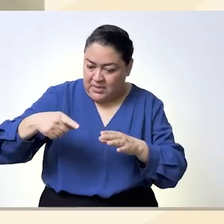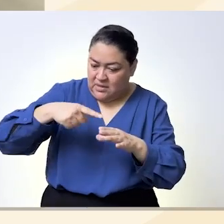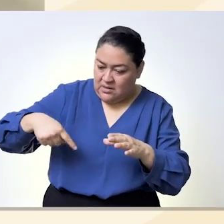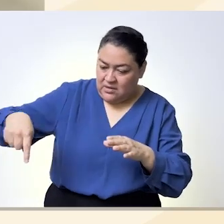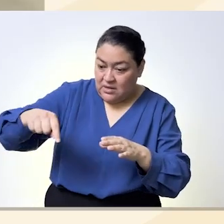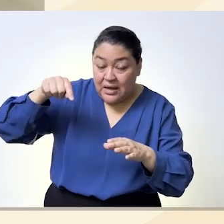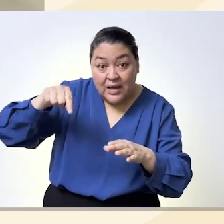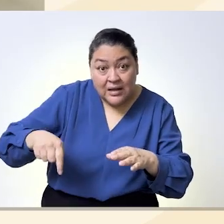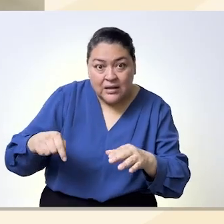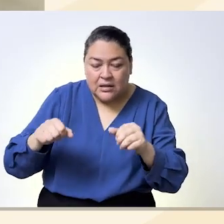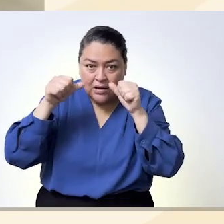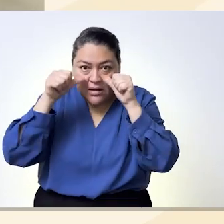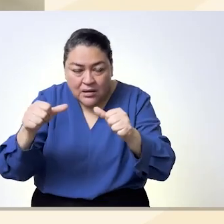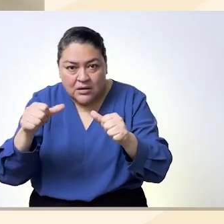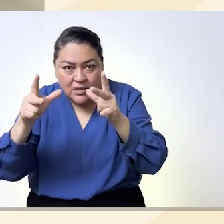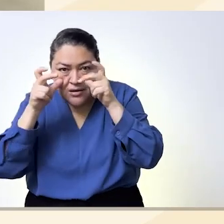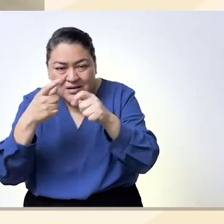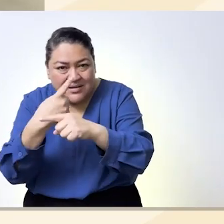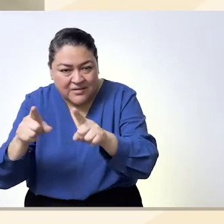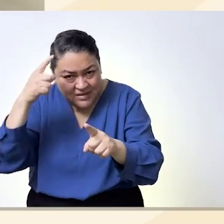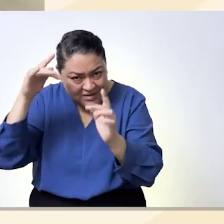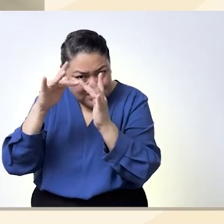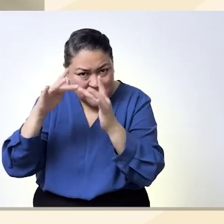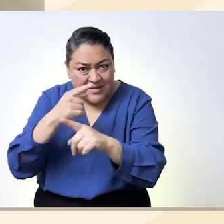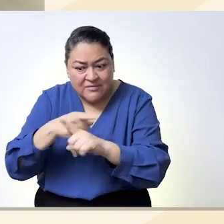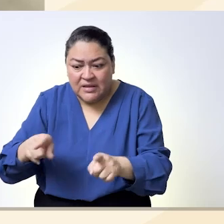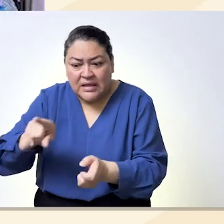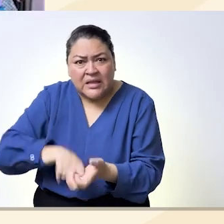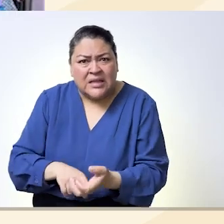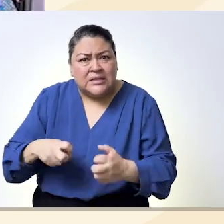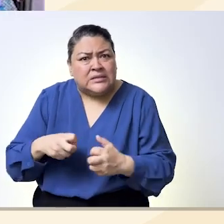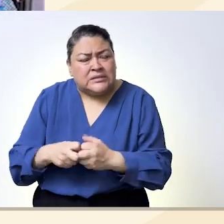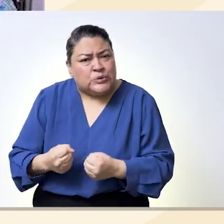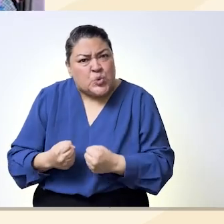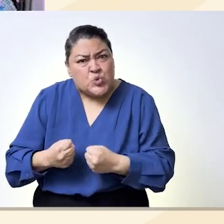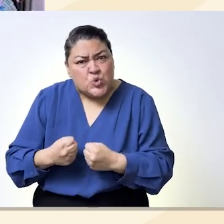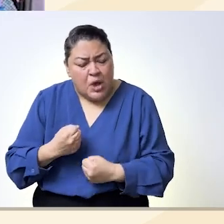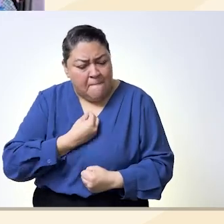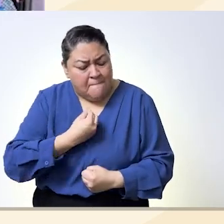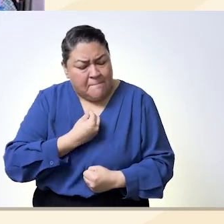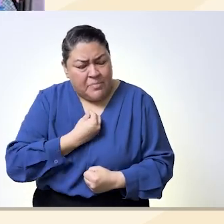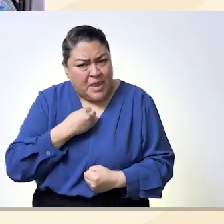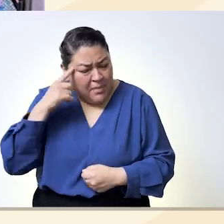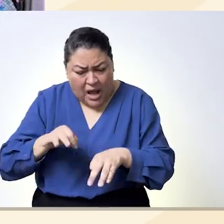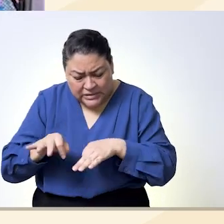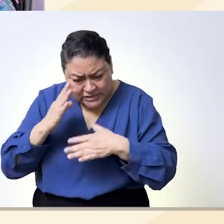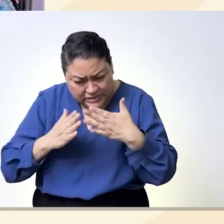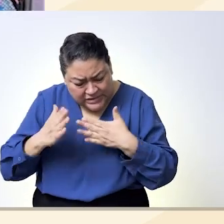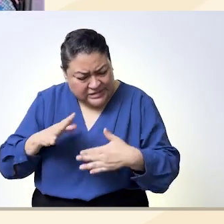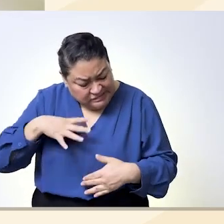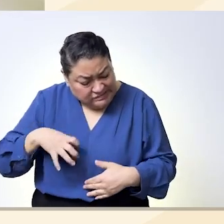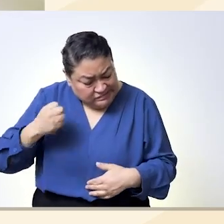muy fuerte, ¿no? Para poder funcionar dentro de él y para poder, las que están metidas como en la